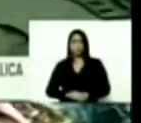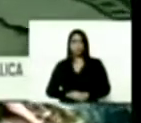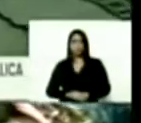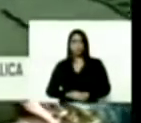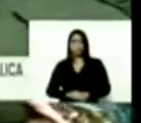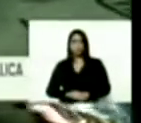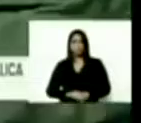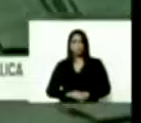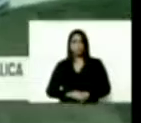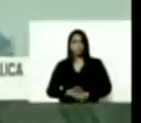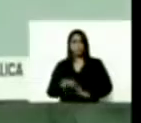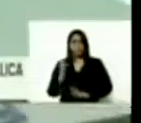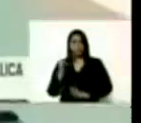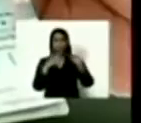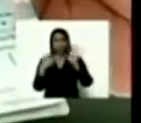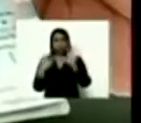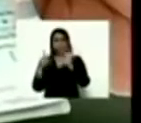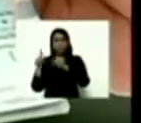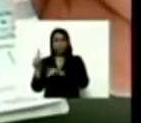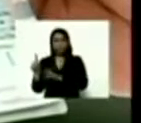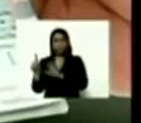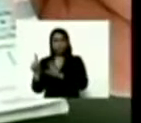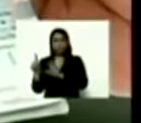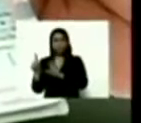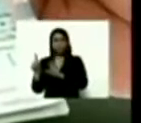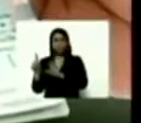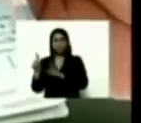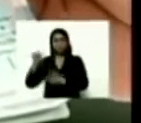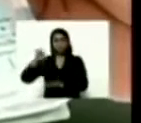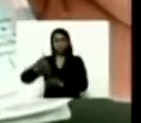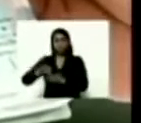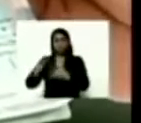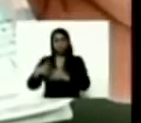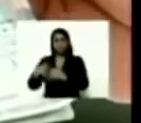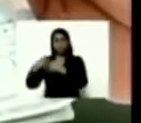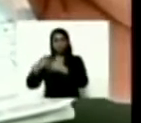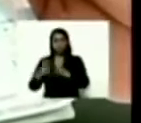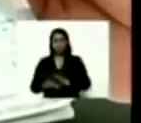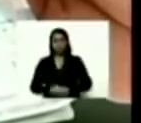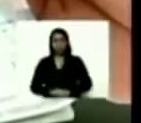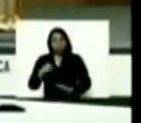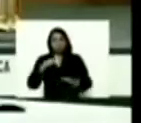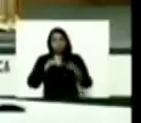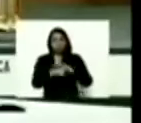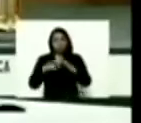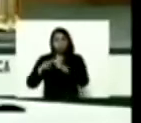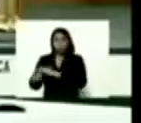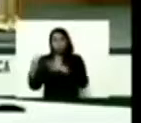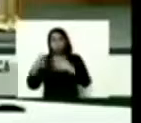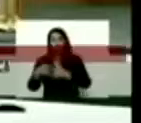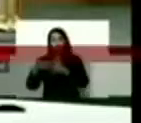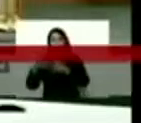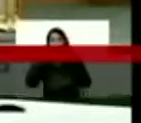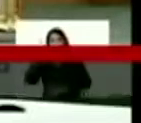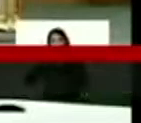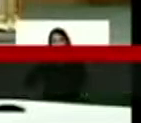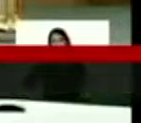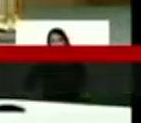Estado. Indica que 2 de los detenidos son exmilitares estadounidenses. Fueron capturados los